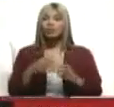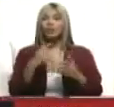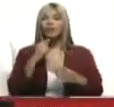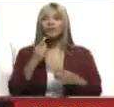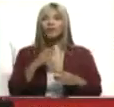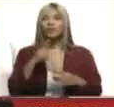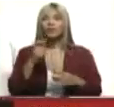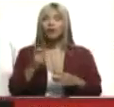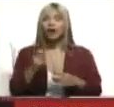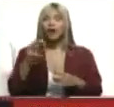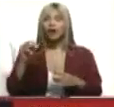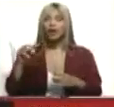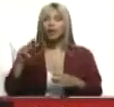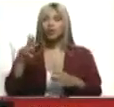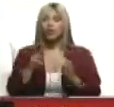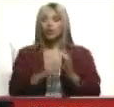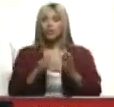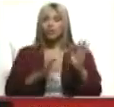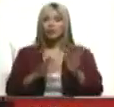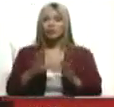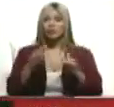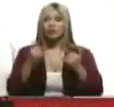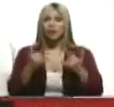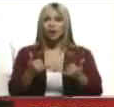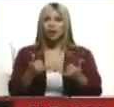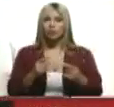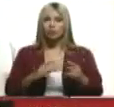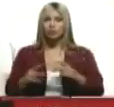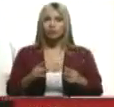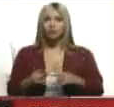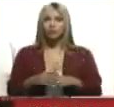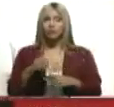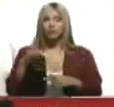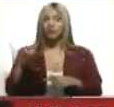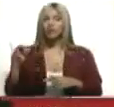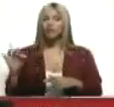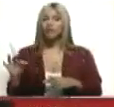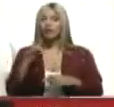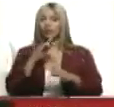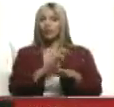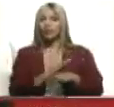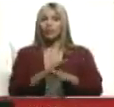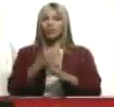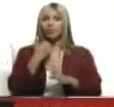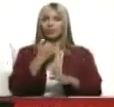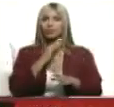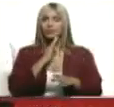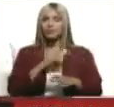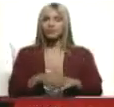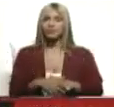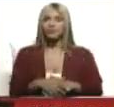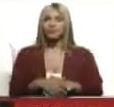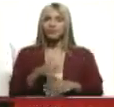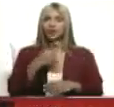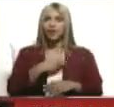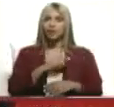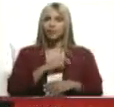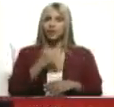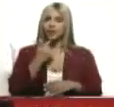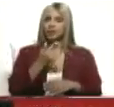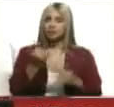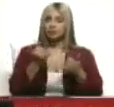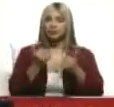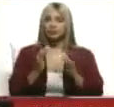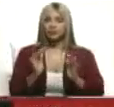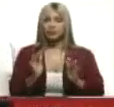famosa AN-2015, que ahora dirige la señora Dinora Figuera, cuidadora de enfermos, entre comillas, en España, según dice ella